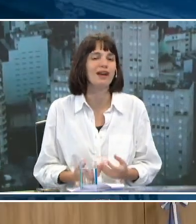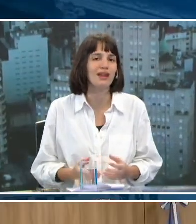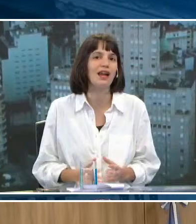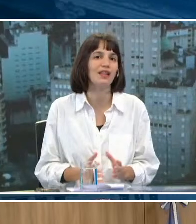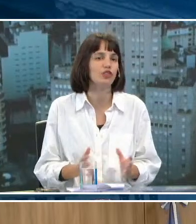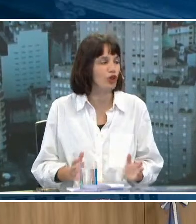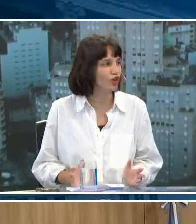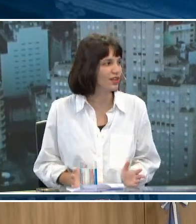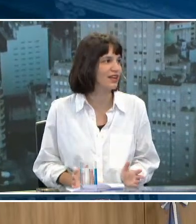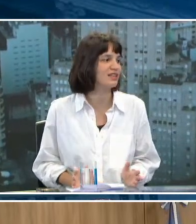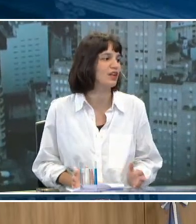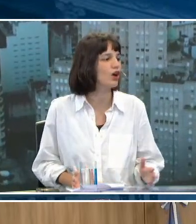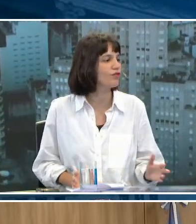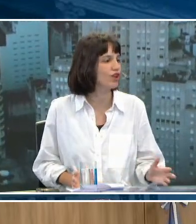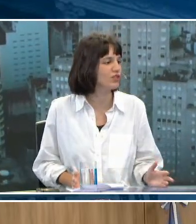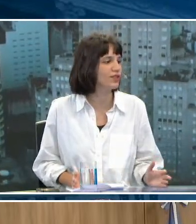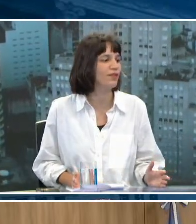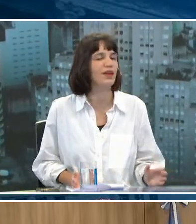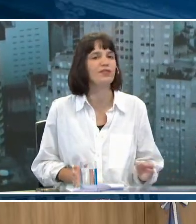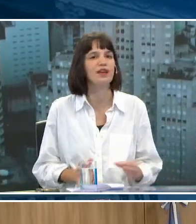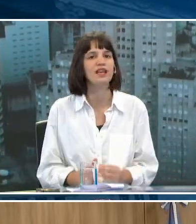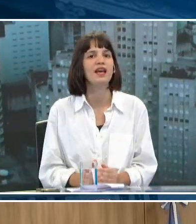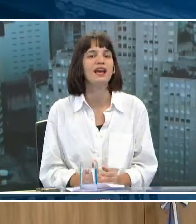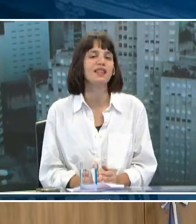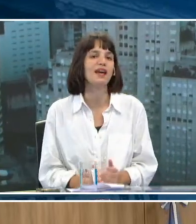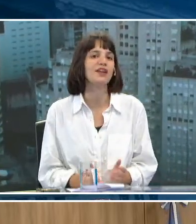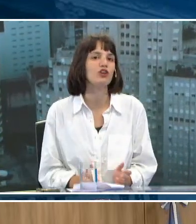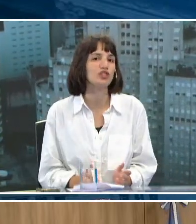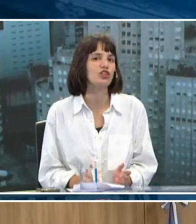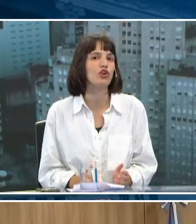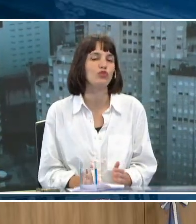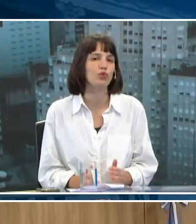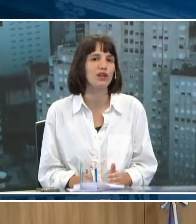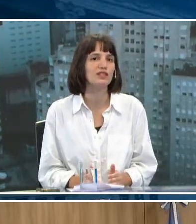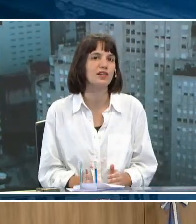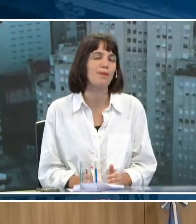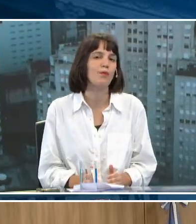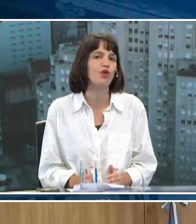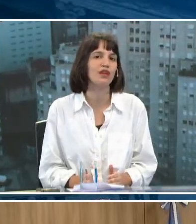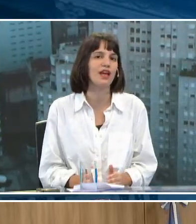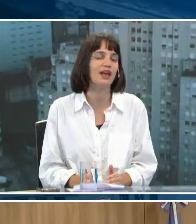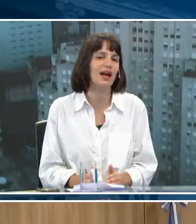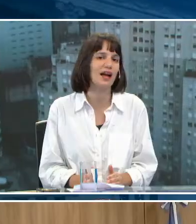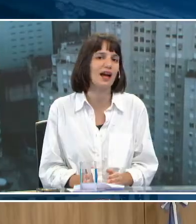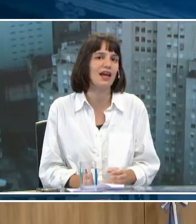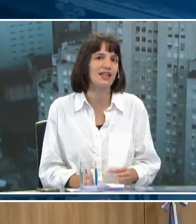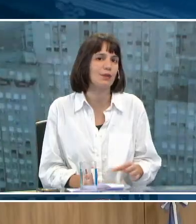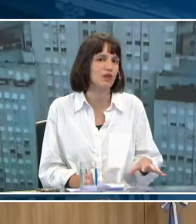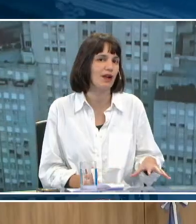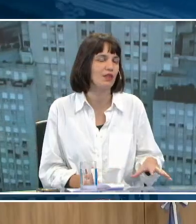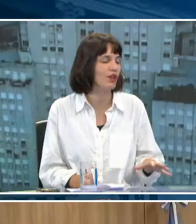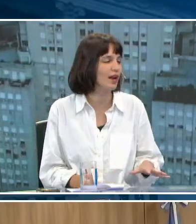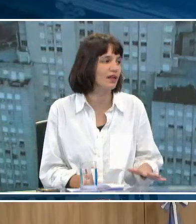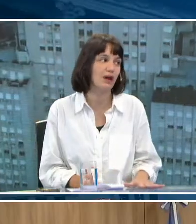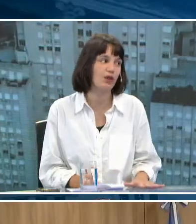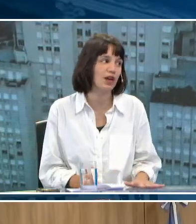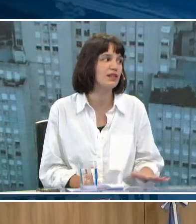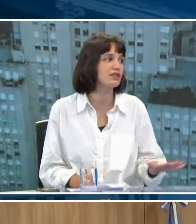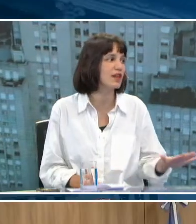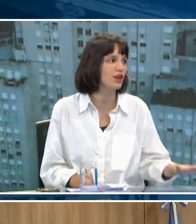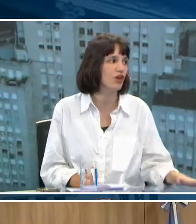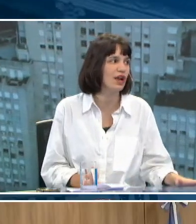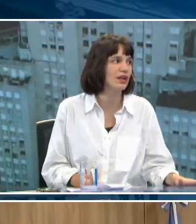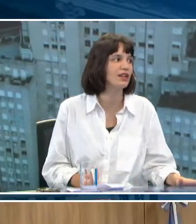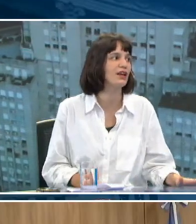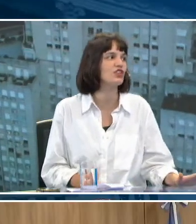más que nada el entorno de Axel Kicillof y los intendentes están negociando con dureza porque acá estamos hablando de las listas